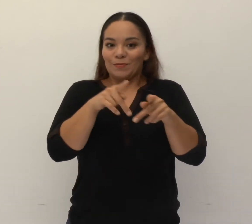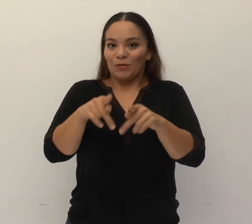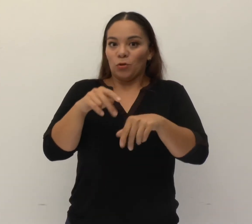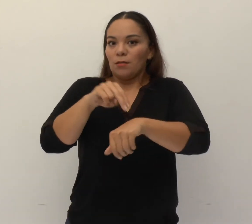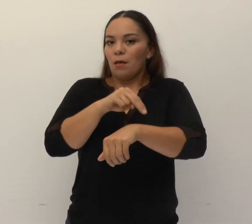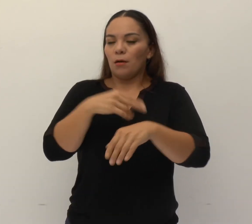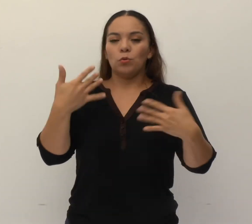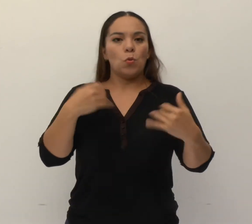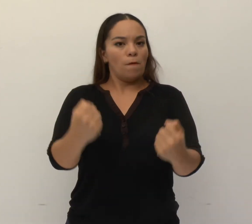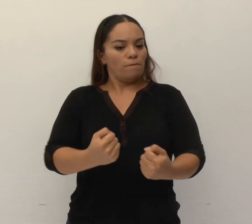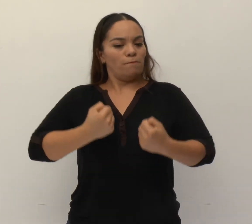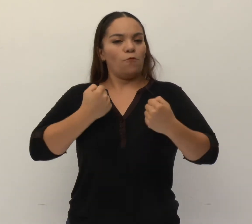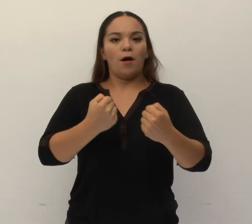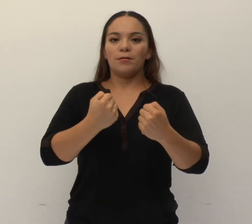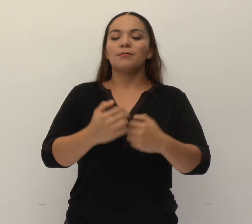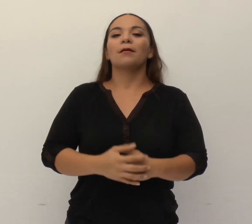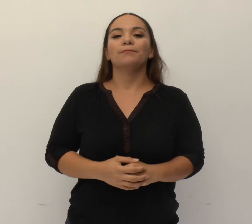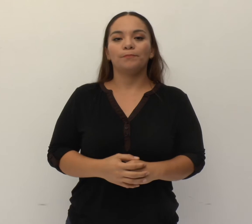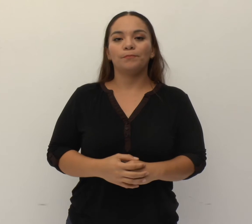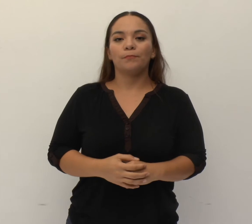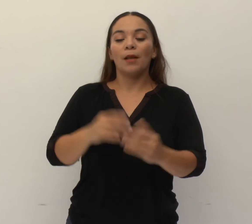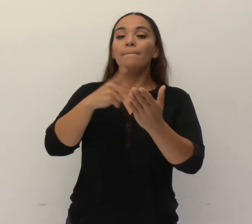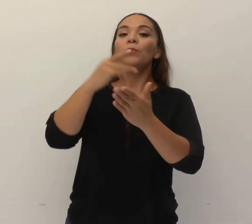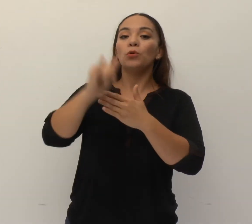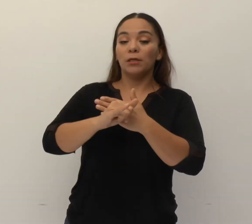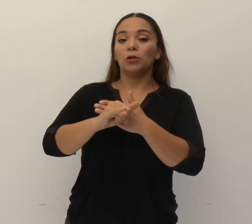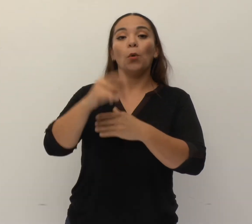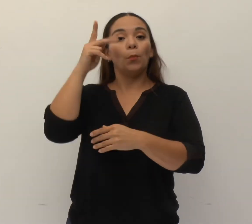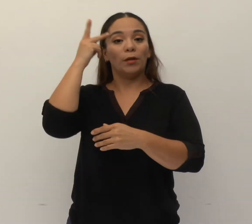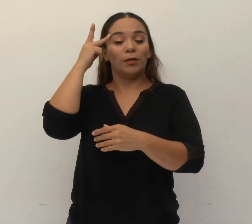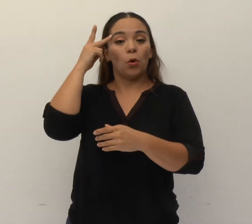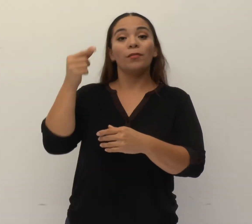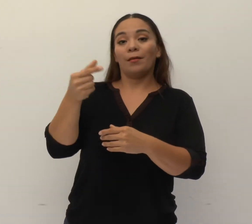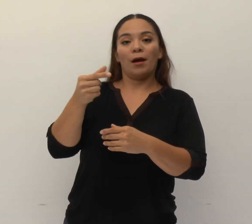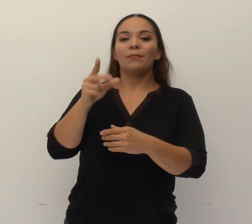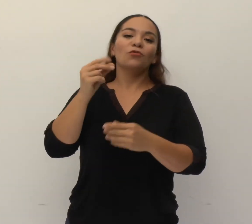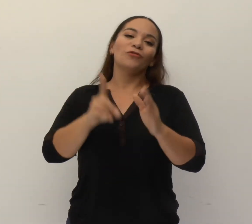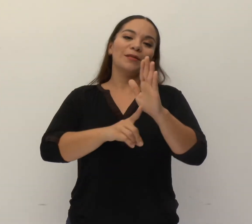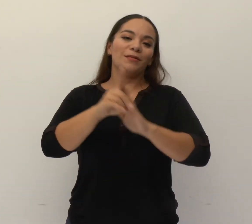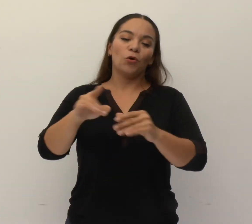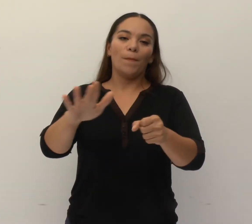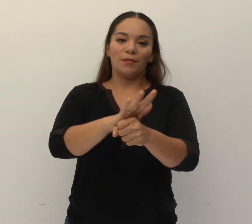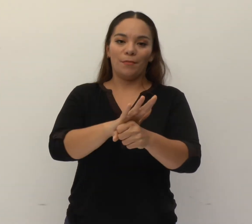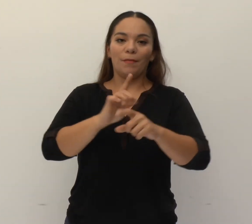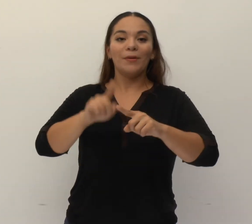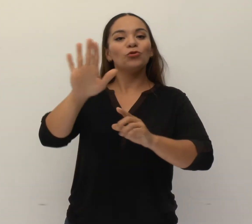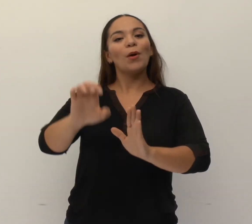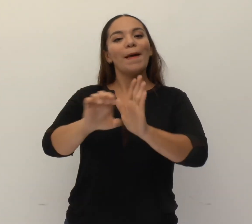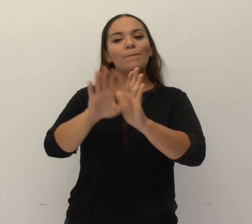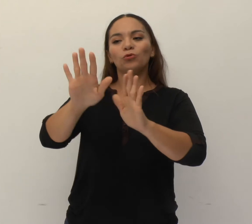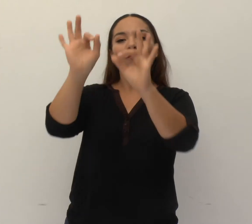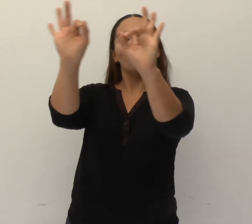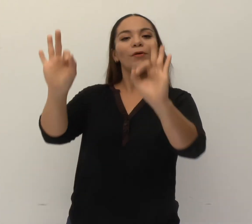un poder, es una fuerza tremenda. El proyecto político de Garvey no llegó a desarrollarse plenamente, pero